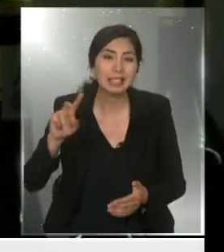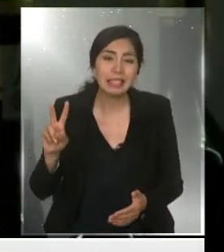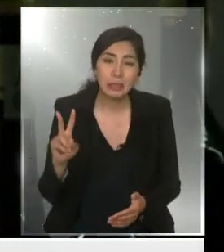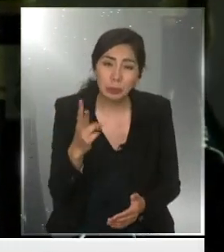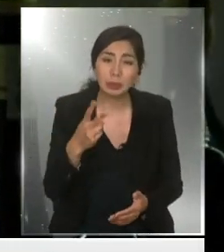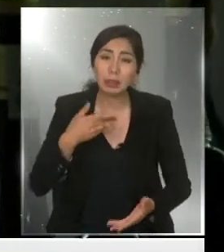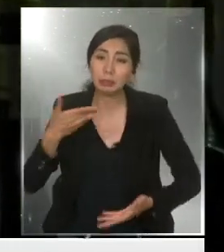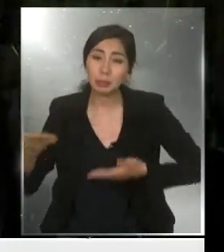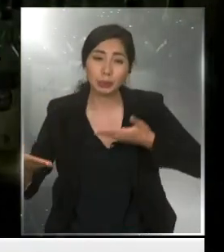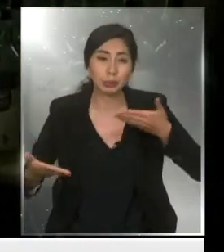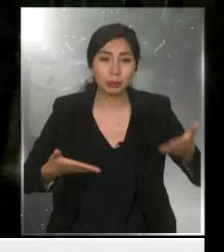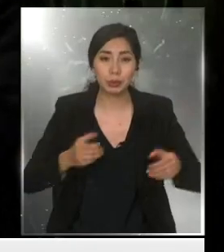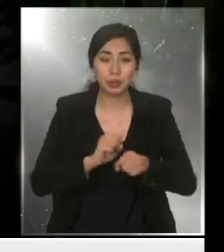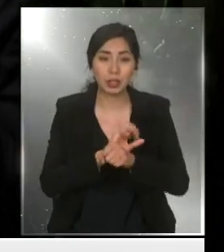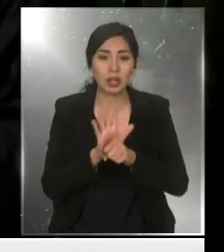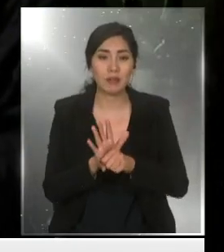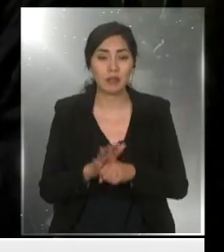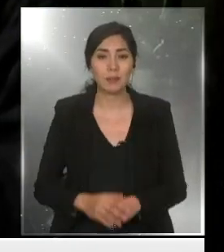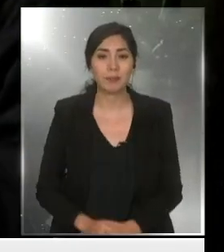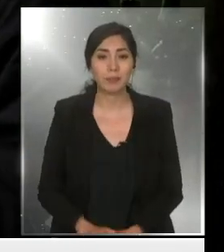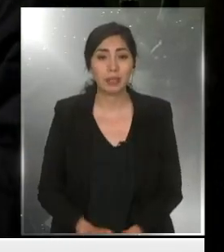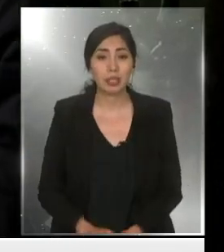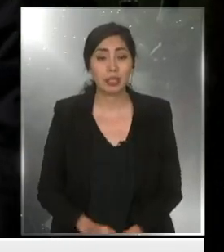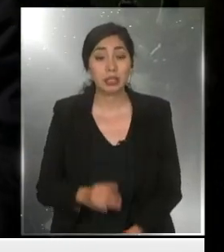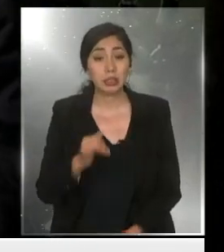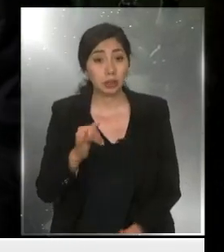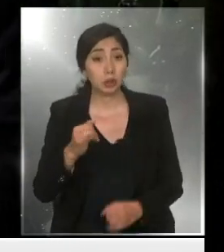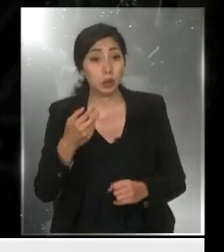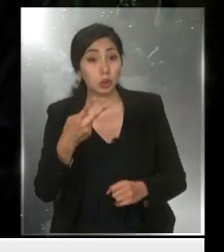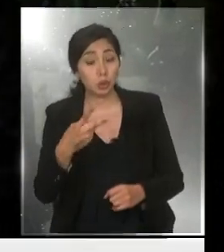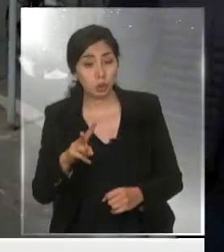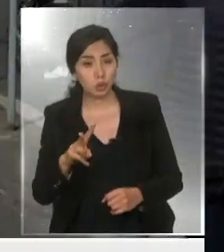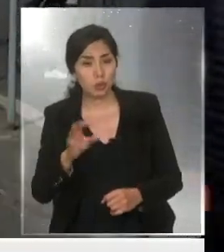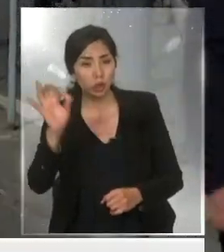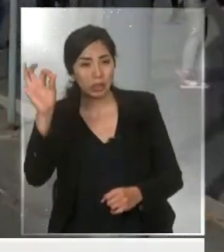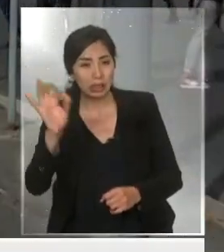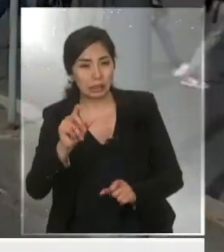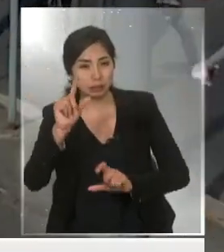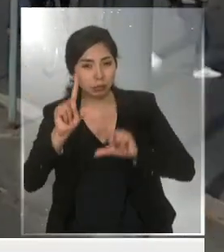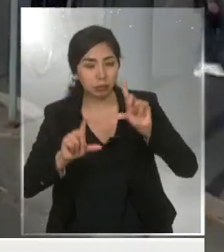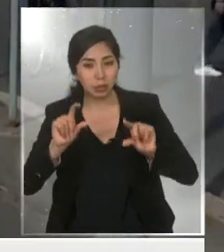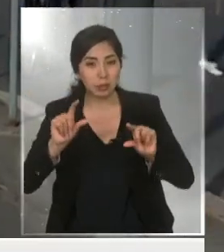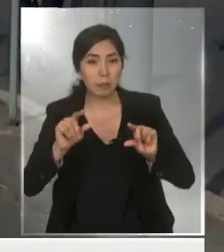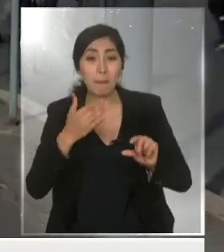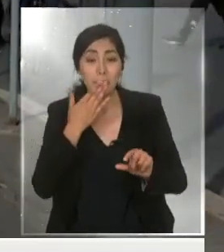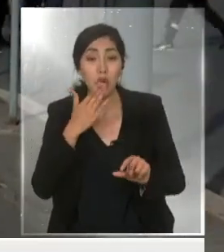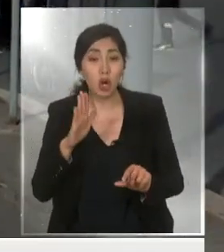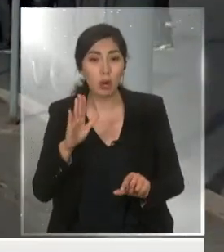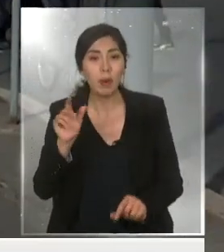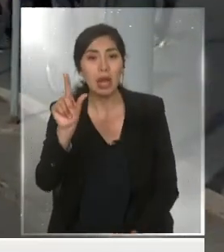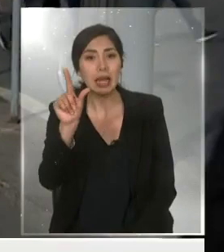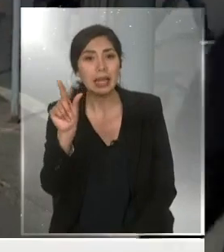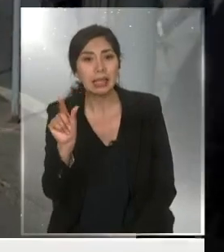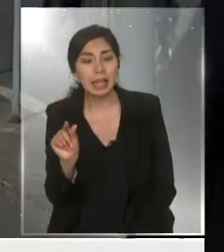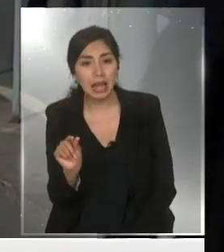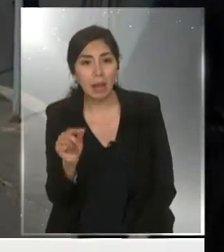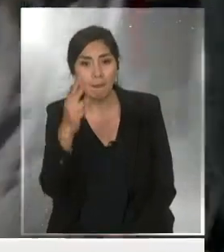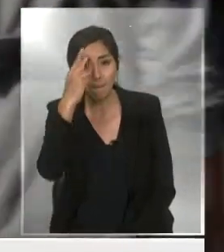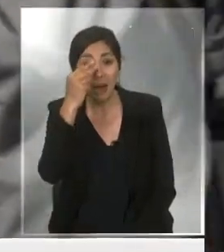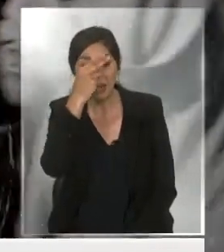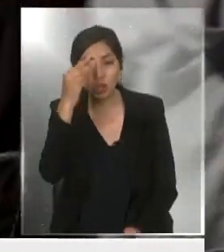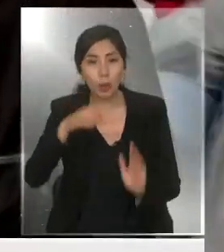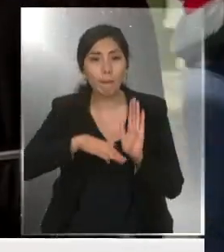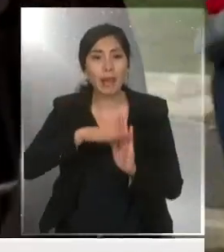ola. Si bien sus cifras son más auspiciosas que las de sus vecinos, desde marzo que Italia no registra más de 5.000